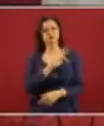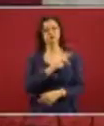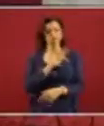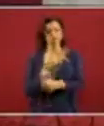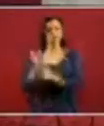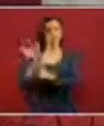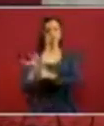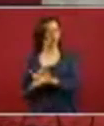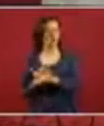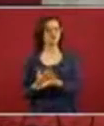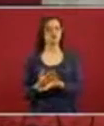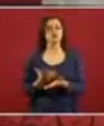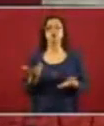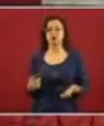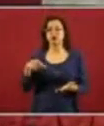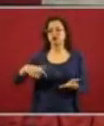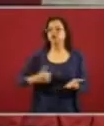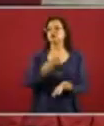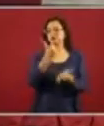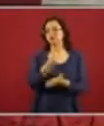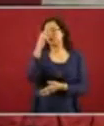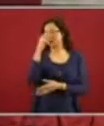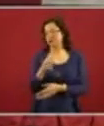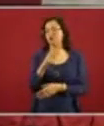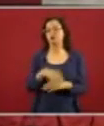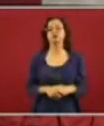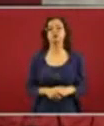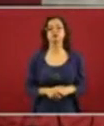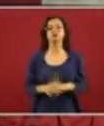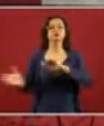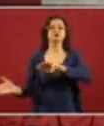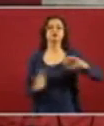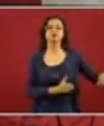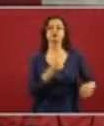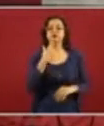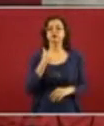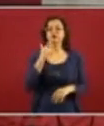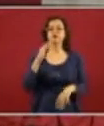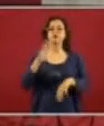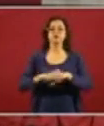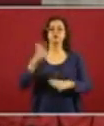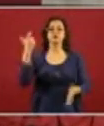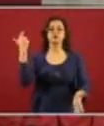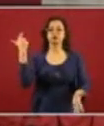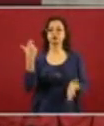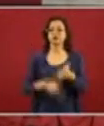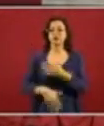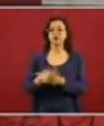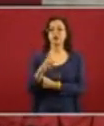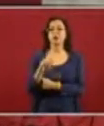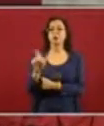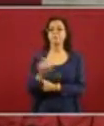bajar poquito, tiene buenos ejemplos aquí en la Ciudad de México. Si nos vamos a Premium, tenemos la más barata de la franquicia